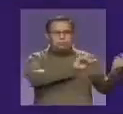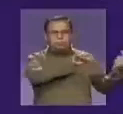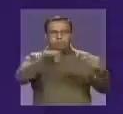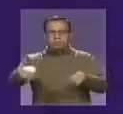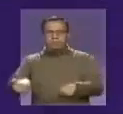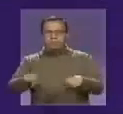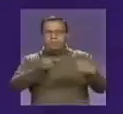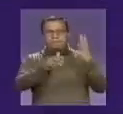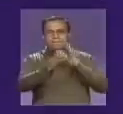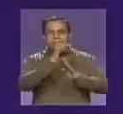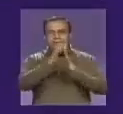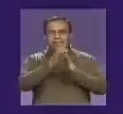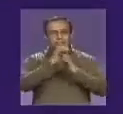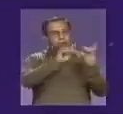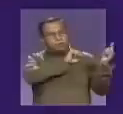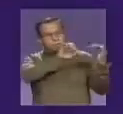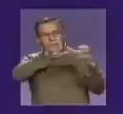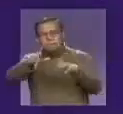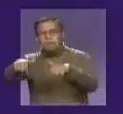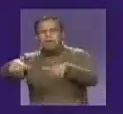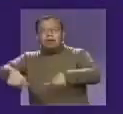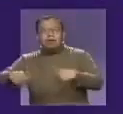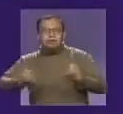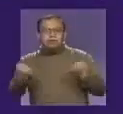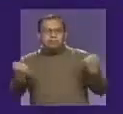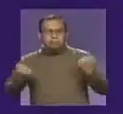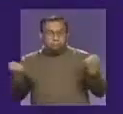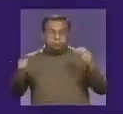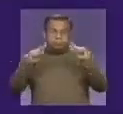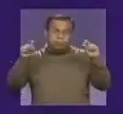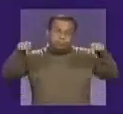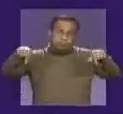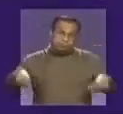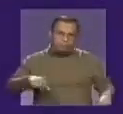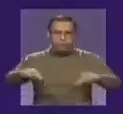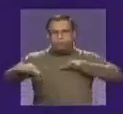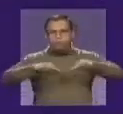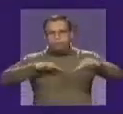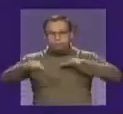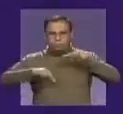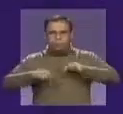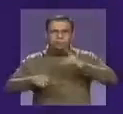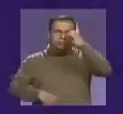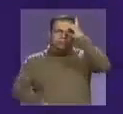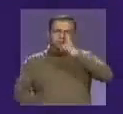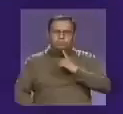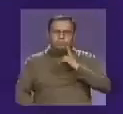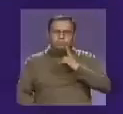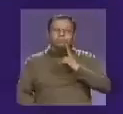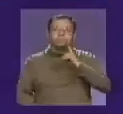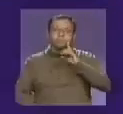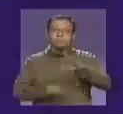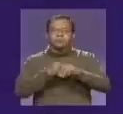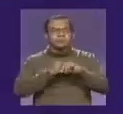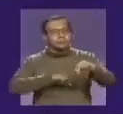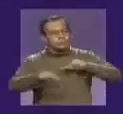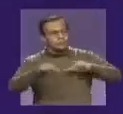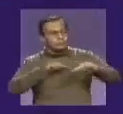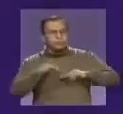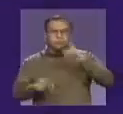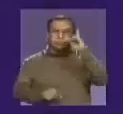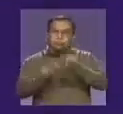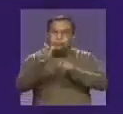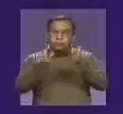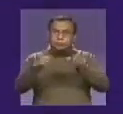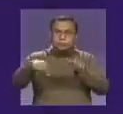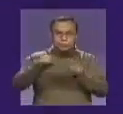Pero sí siento que hay una necesidad de que las bases administrativas de los tomadores de decisiones, las bases administrativas de las